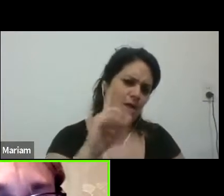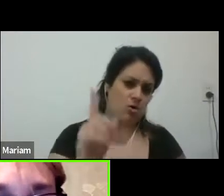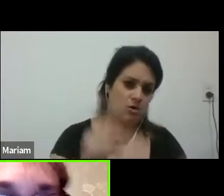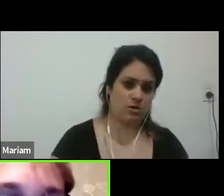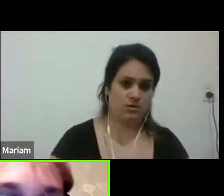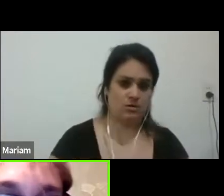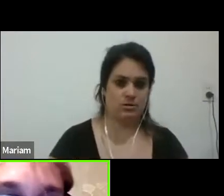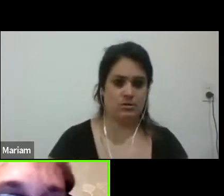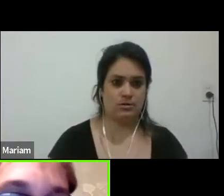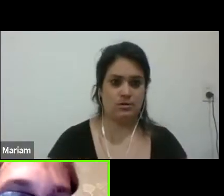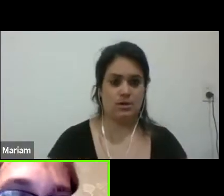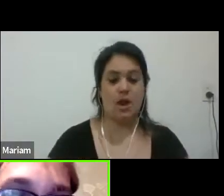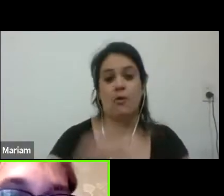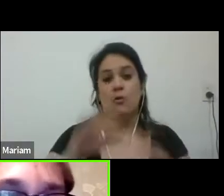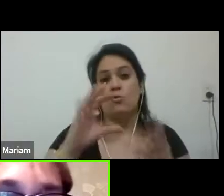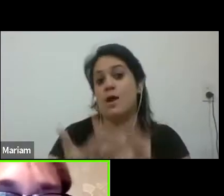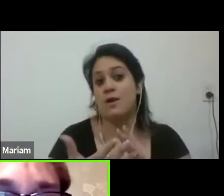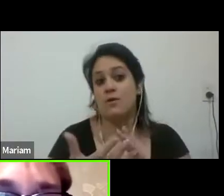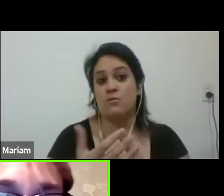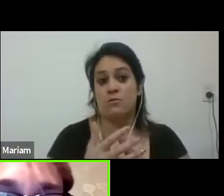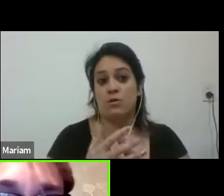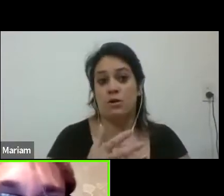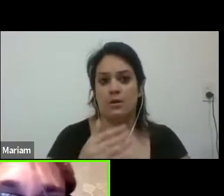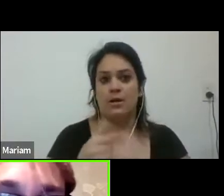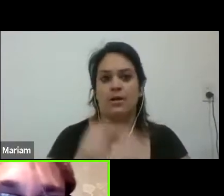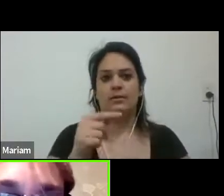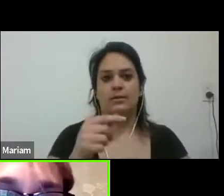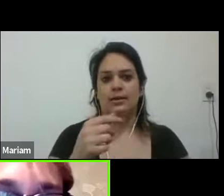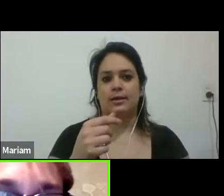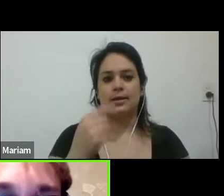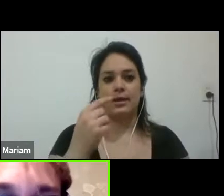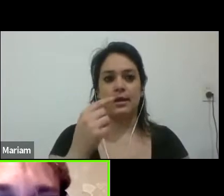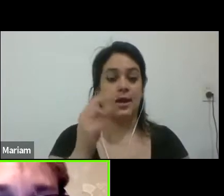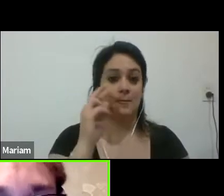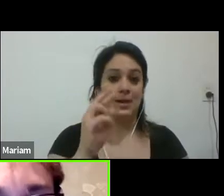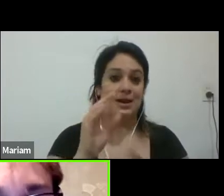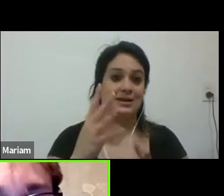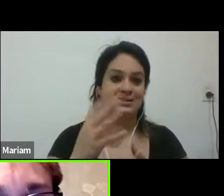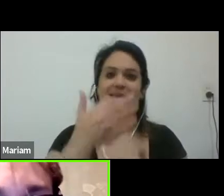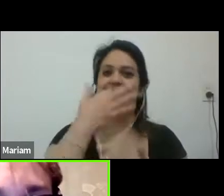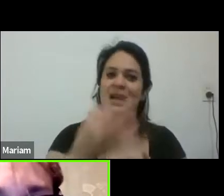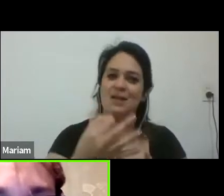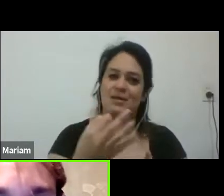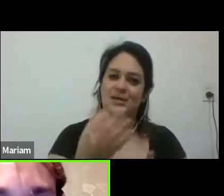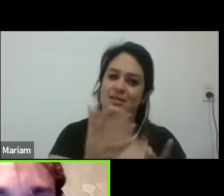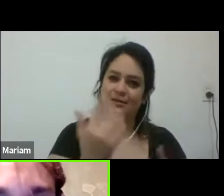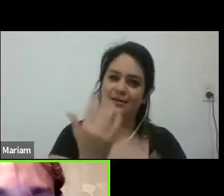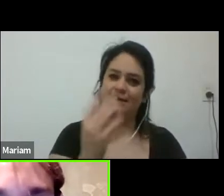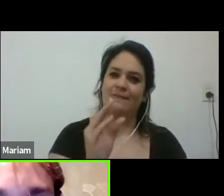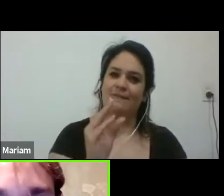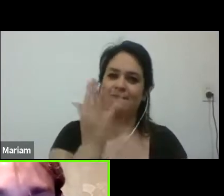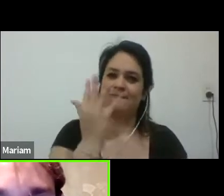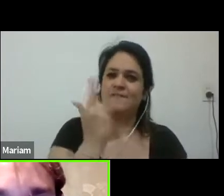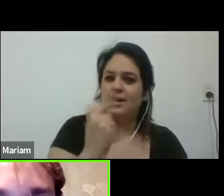dedicar es una manera también de encontrar un test vocacional en un pequeño curso